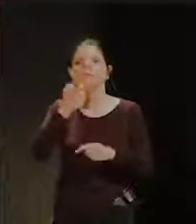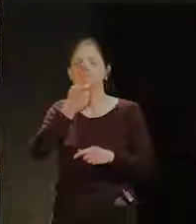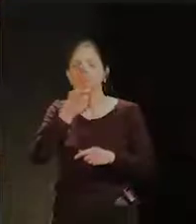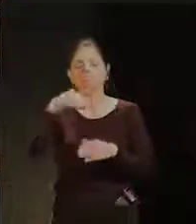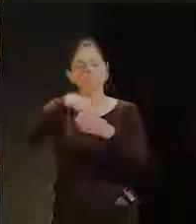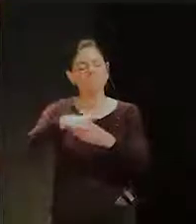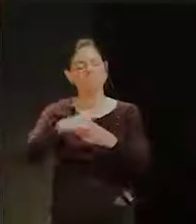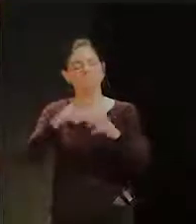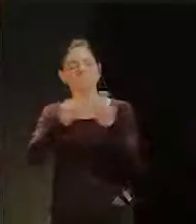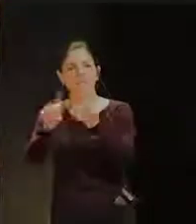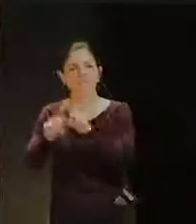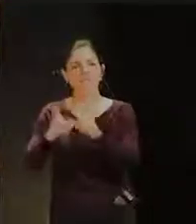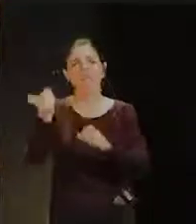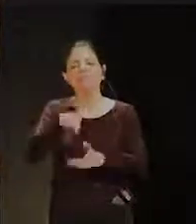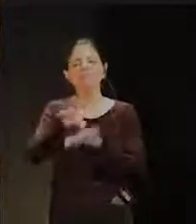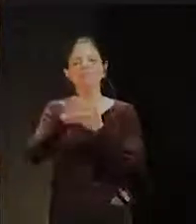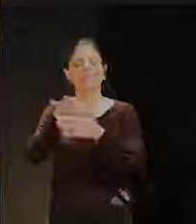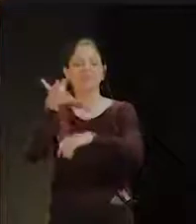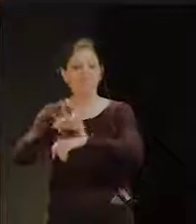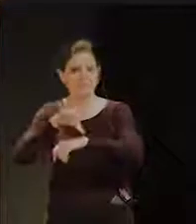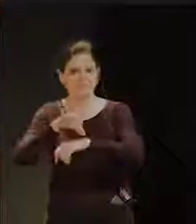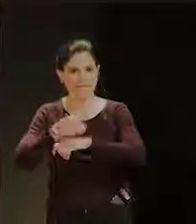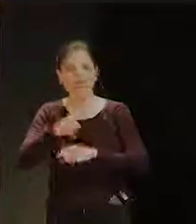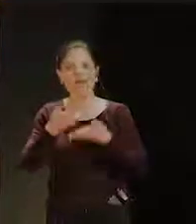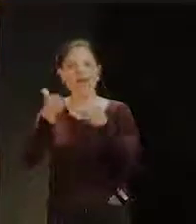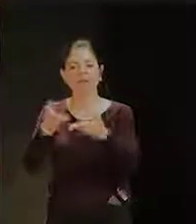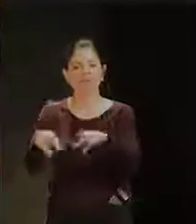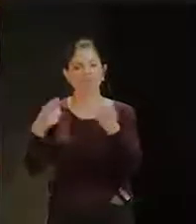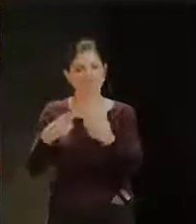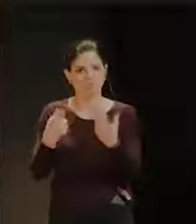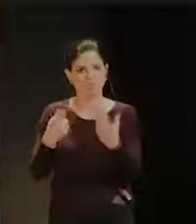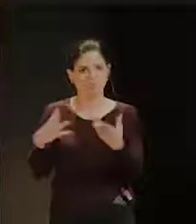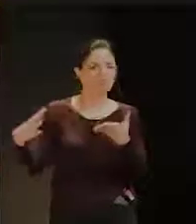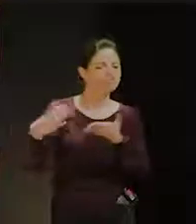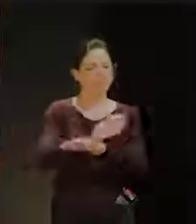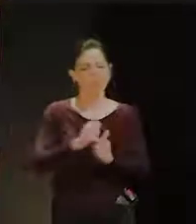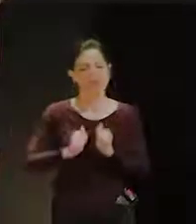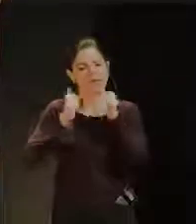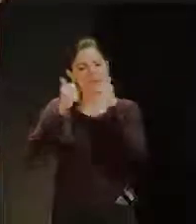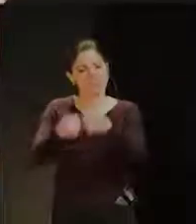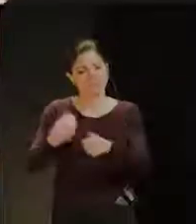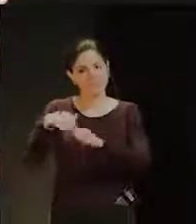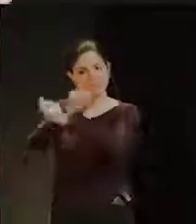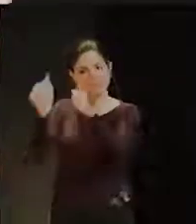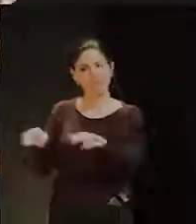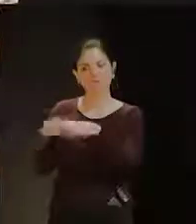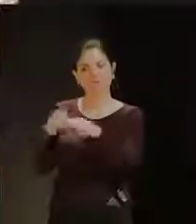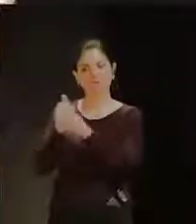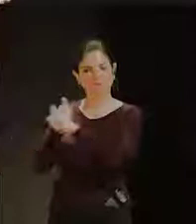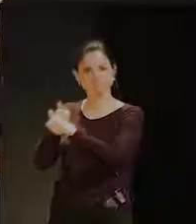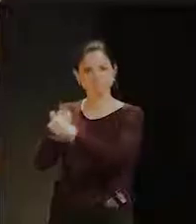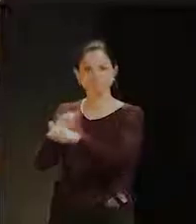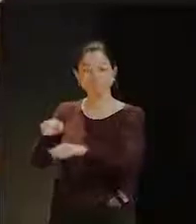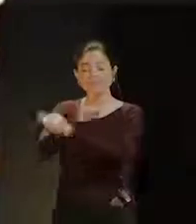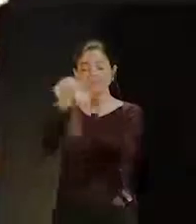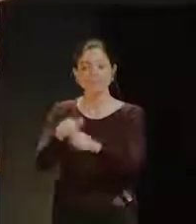England, y también los servicios sanitarios y de asistencia social, que están todos empezando a trabajar sobre este modelo social. Y